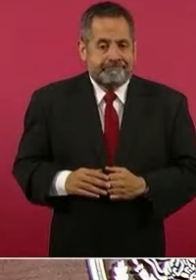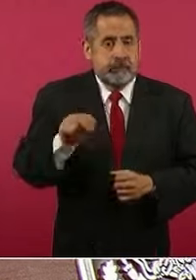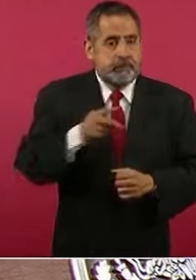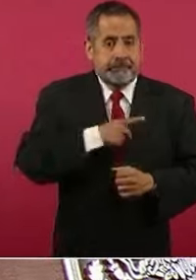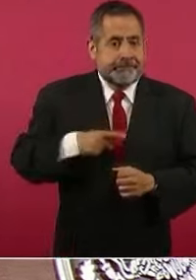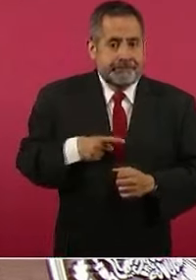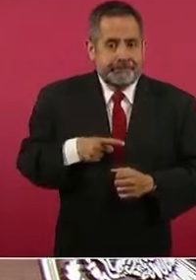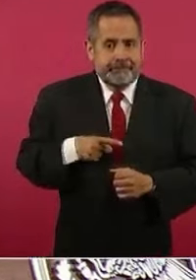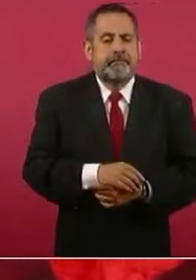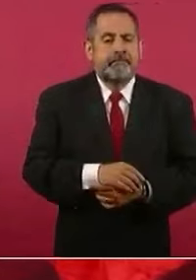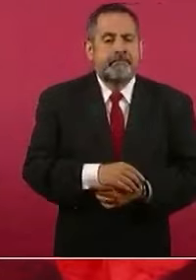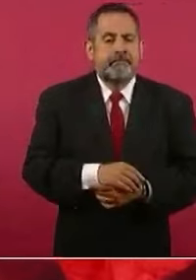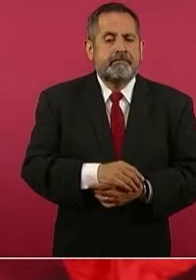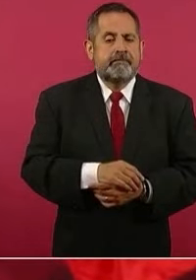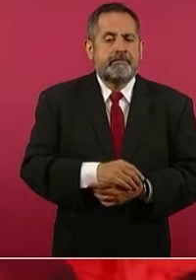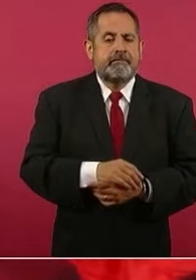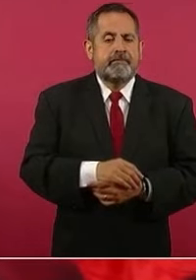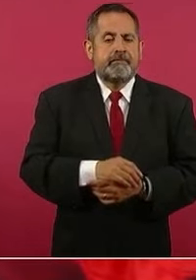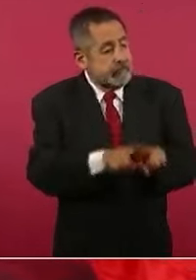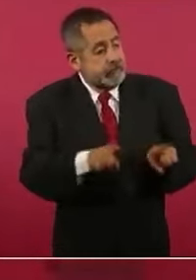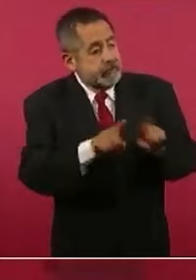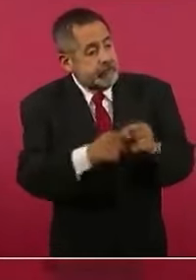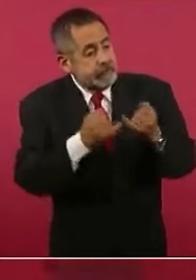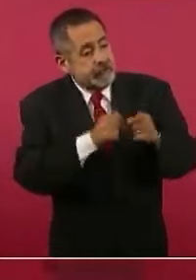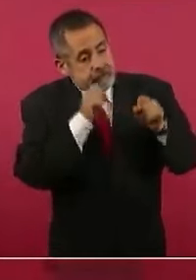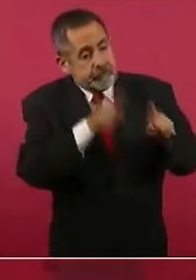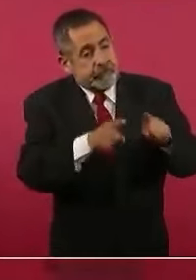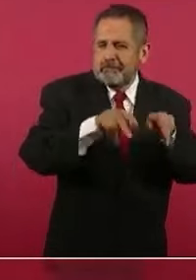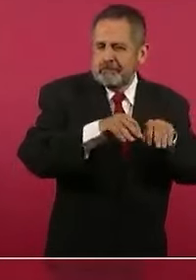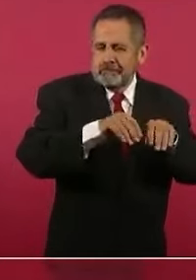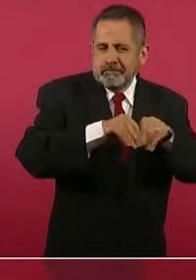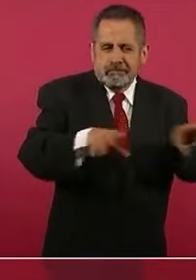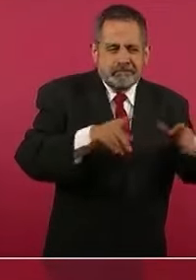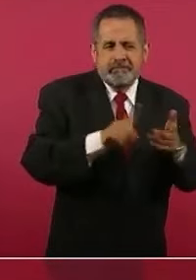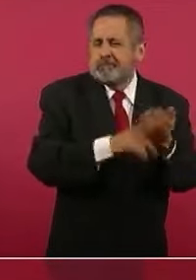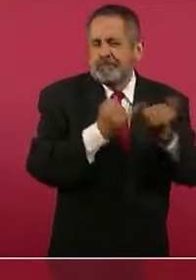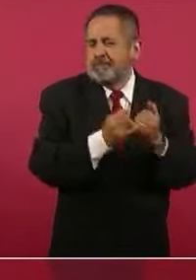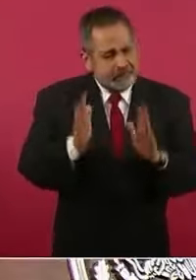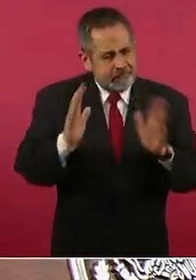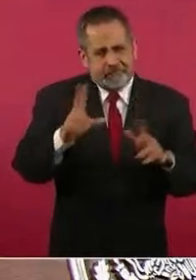luego rectifiquen, que no repitan el mismo periodismo